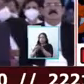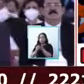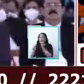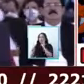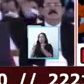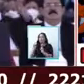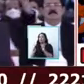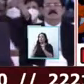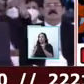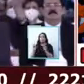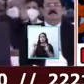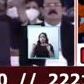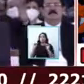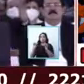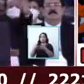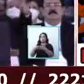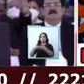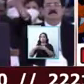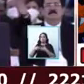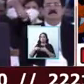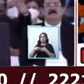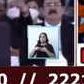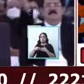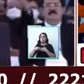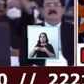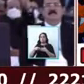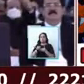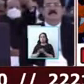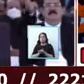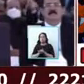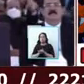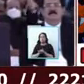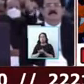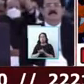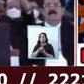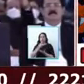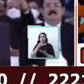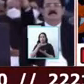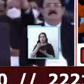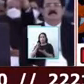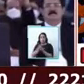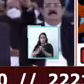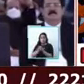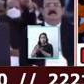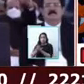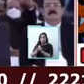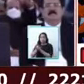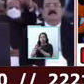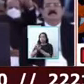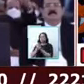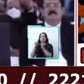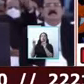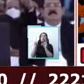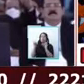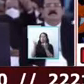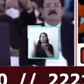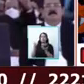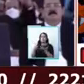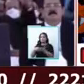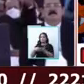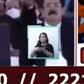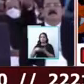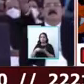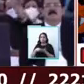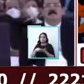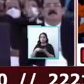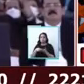contraparte para brindarles atención, una atención integral. Nomás 16 municipios, 16 municipios son en Ocotepeque. Buenas tardes.